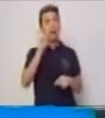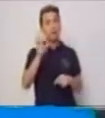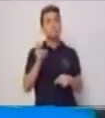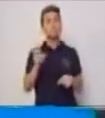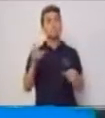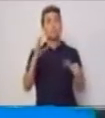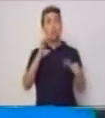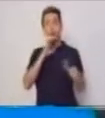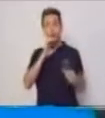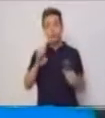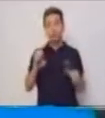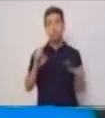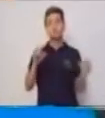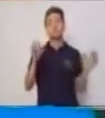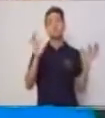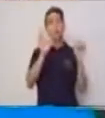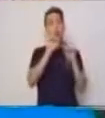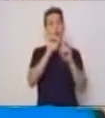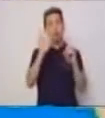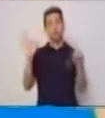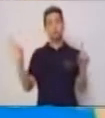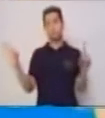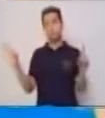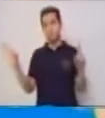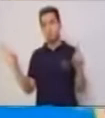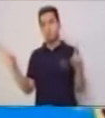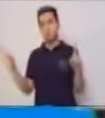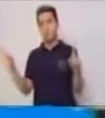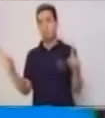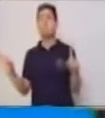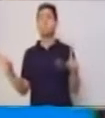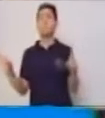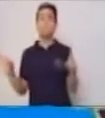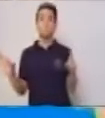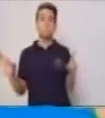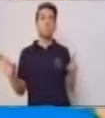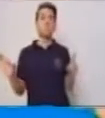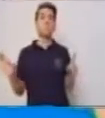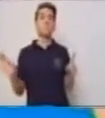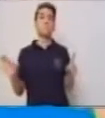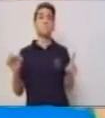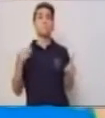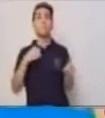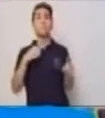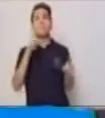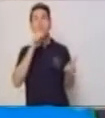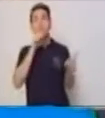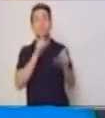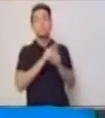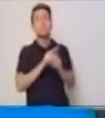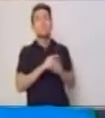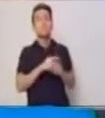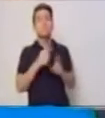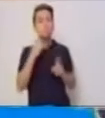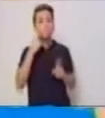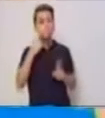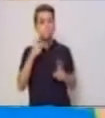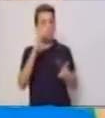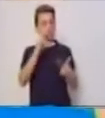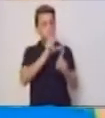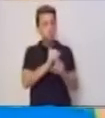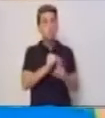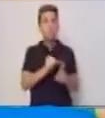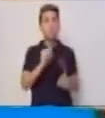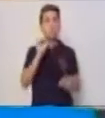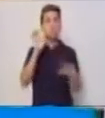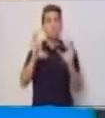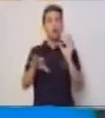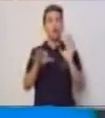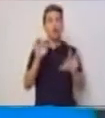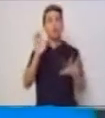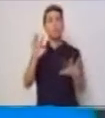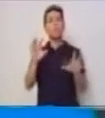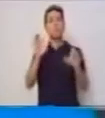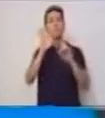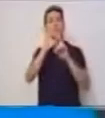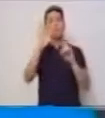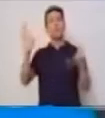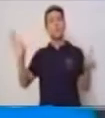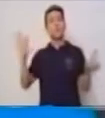oración. Pero, aparte de, nos vamos a dar cuenta que una oración tiene